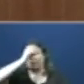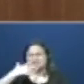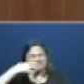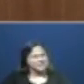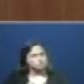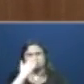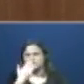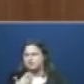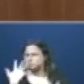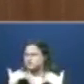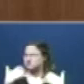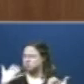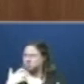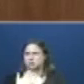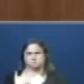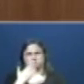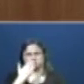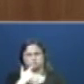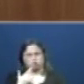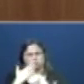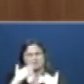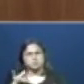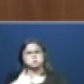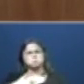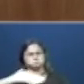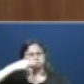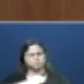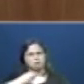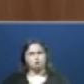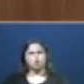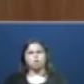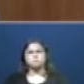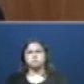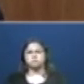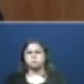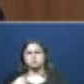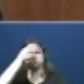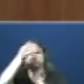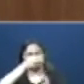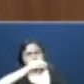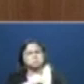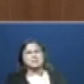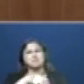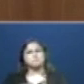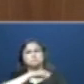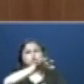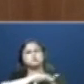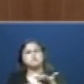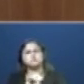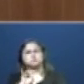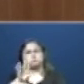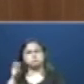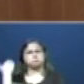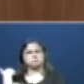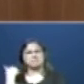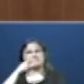verdad señoría que señorías que hicimos con rigor y con lealtad en el texto que remitimos a estas cortes hace ya casi